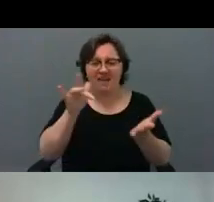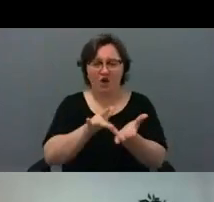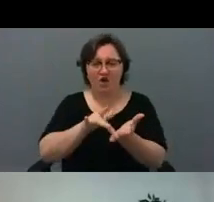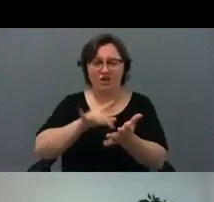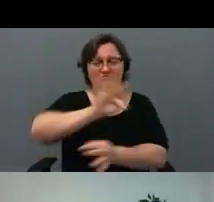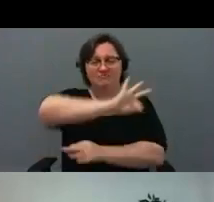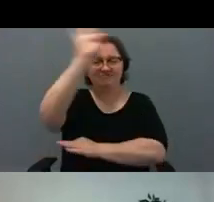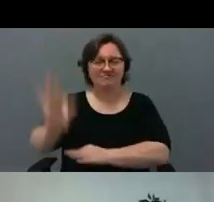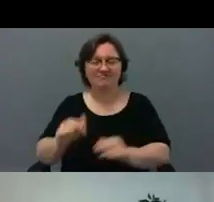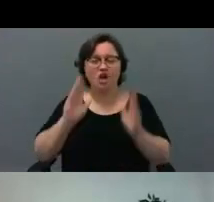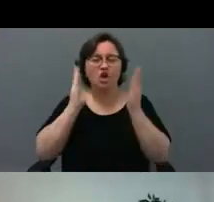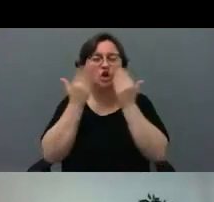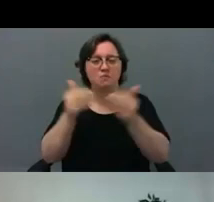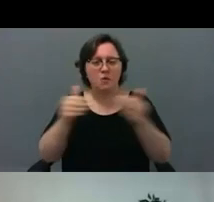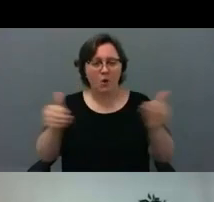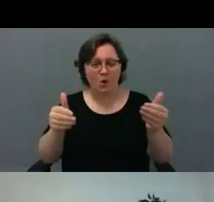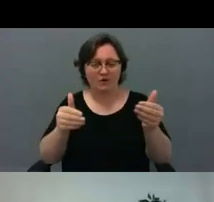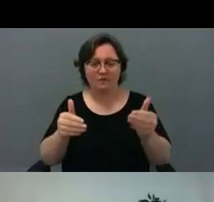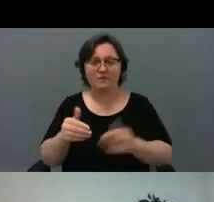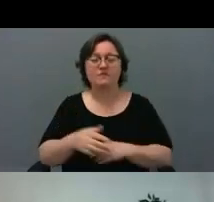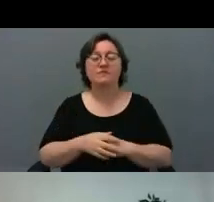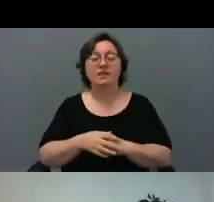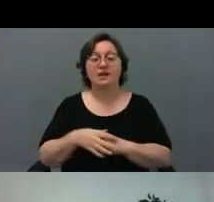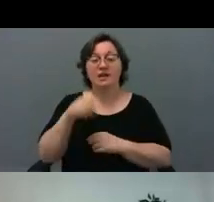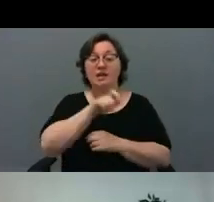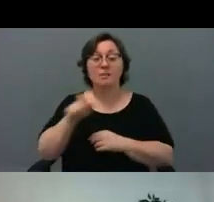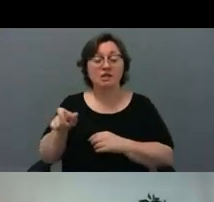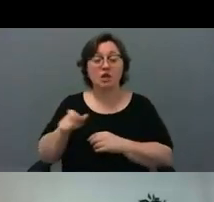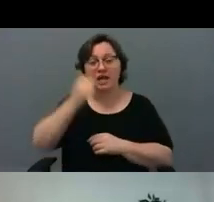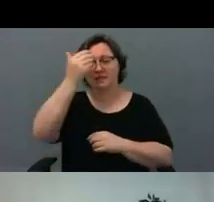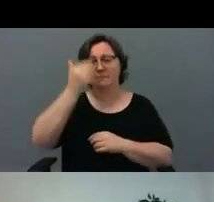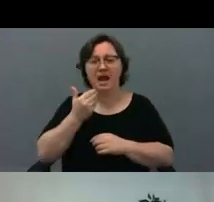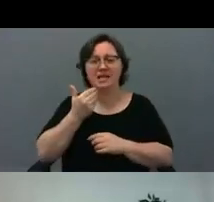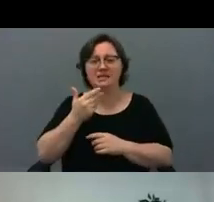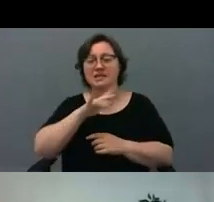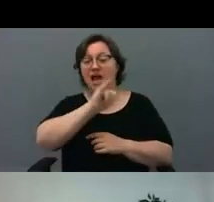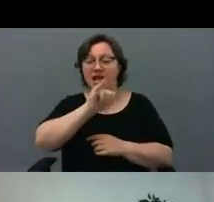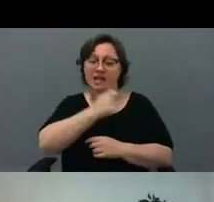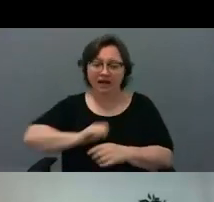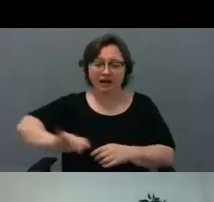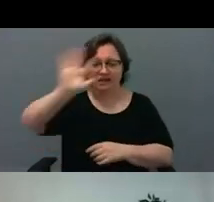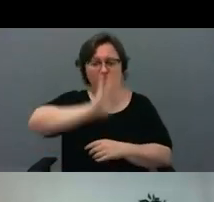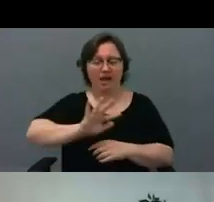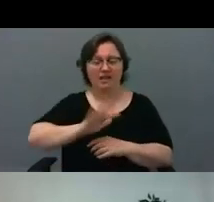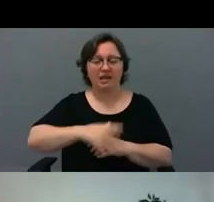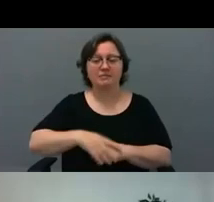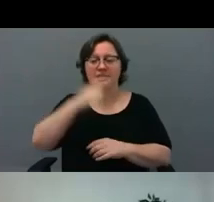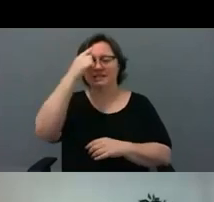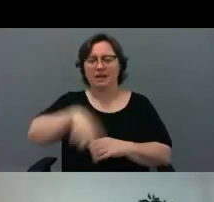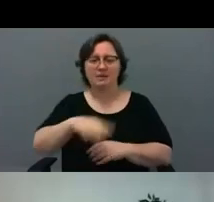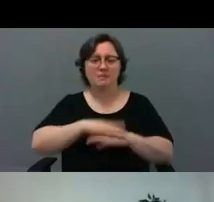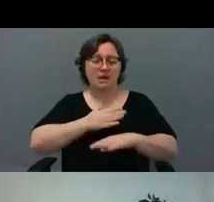inaugurando este congreso, a todas las personas con parálisis cerebral, que como sabéis vosotros, para mí sois